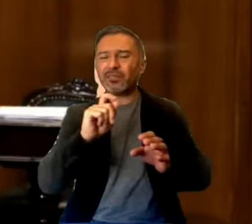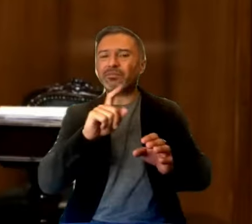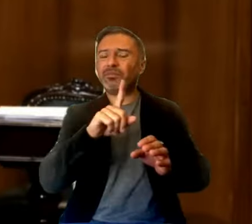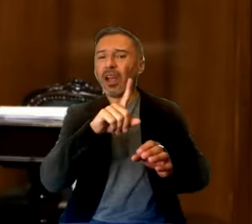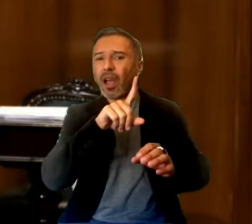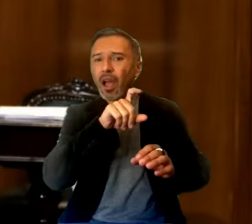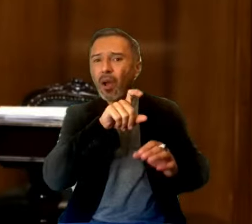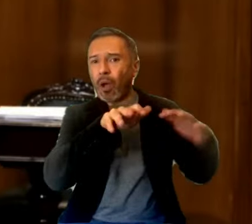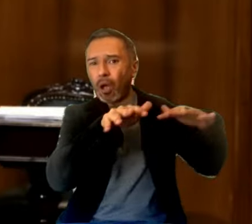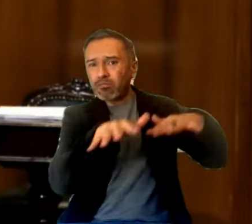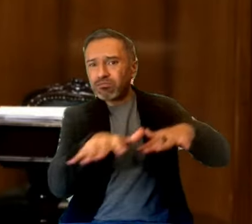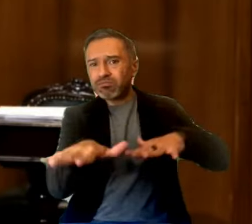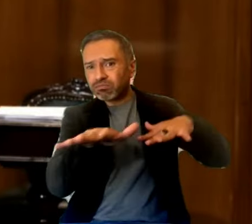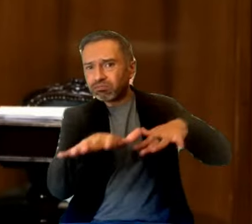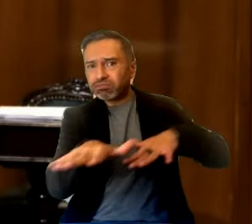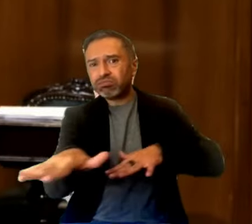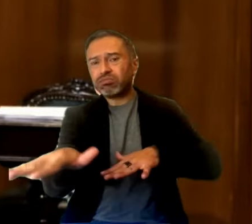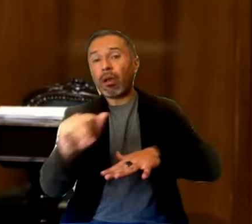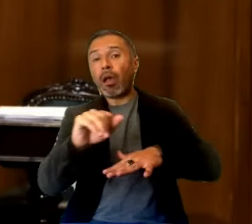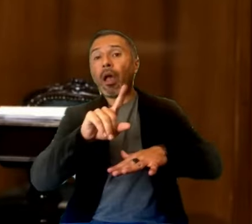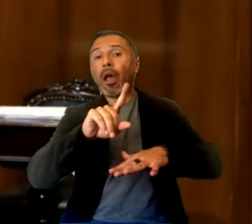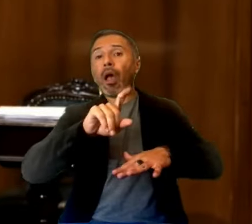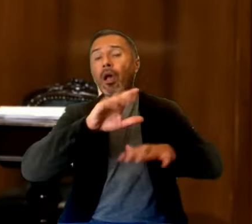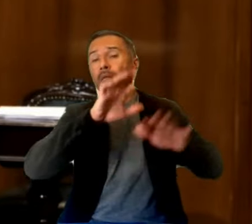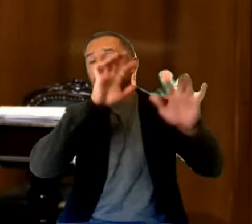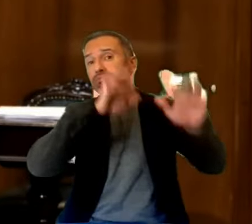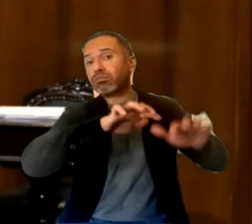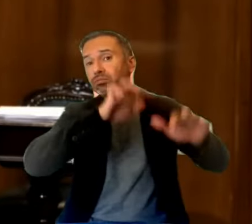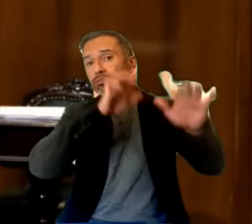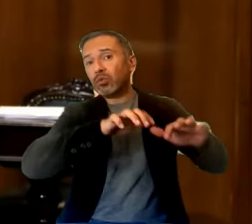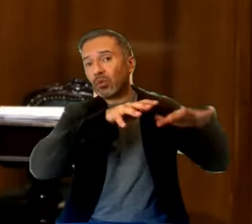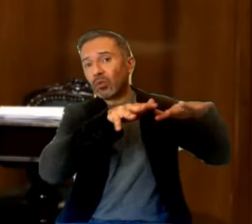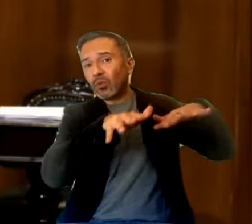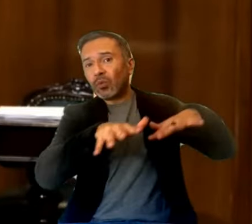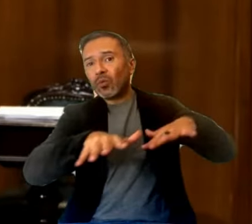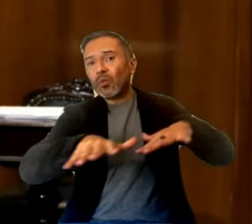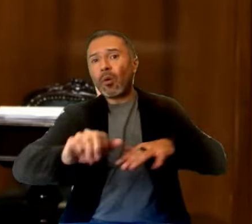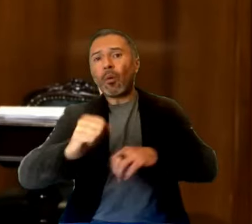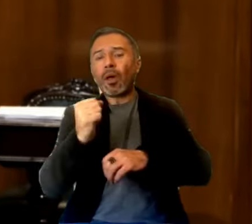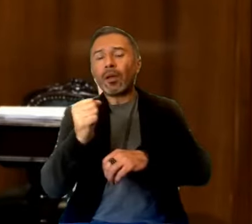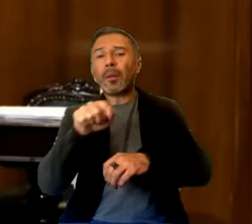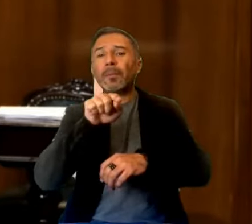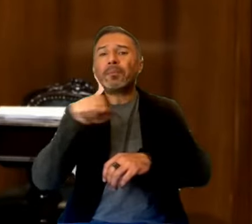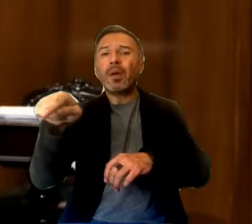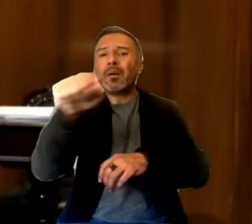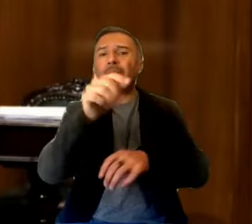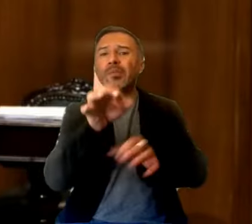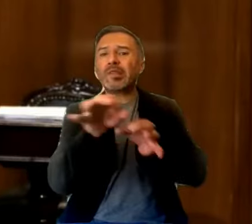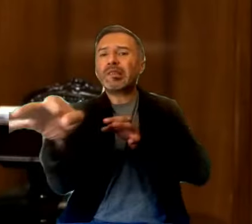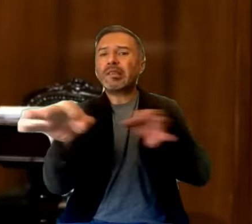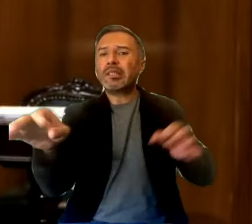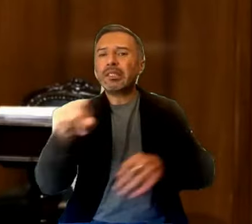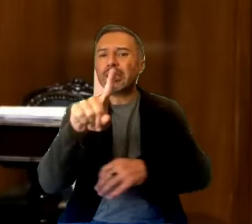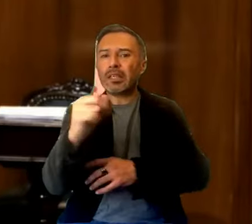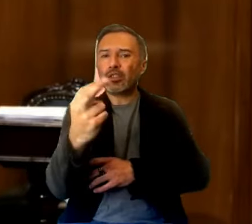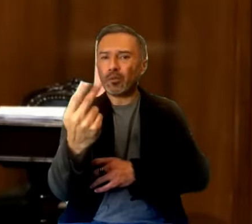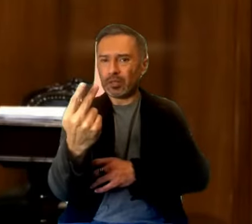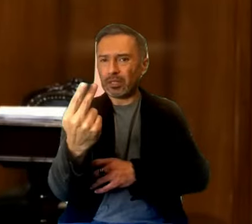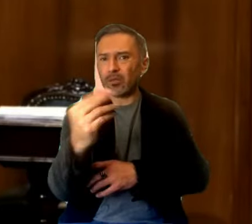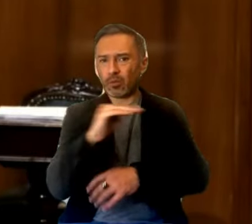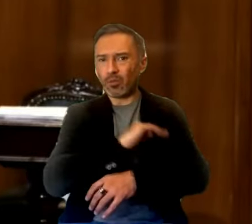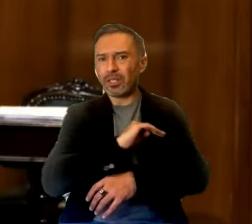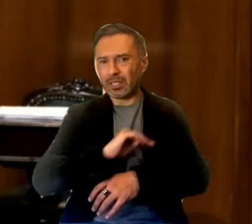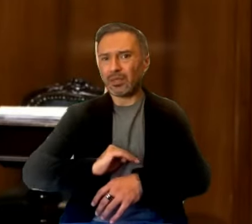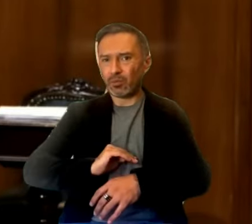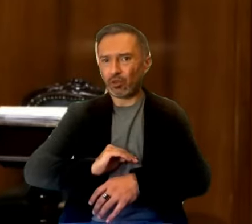impulsen la captación de agua pluvial en los 125 municipios del Estado de México. Invitamos